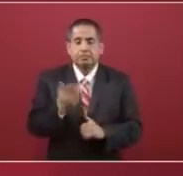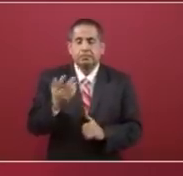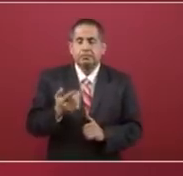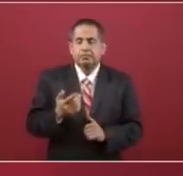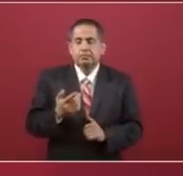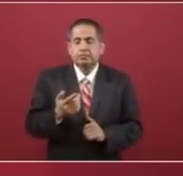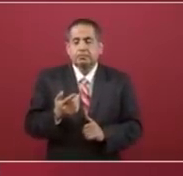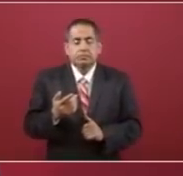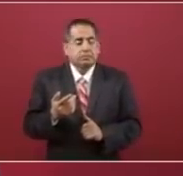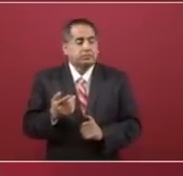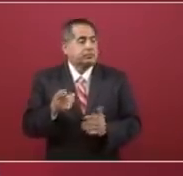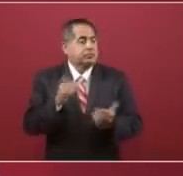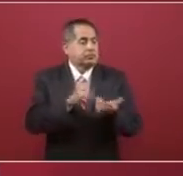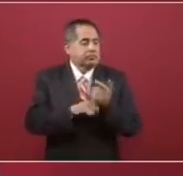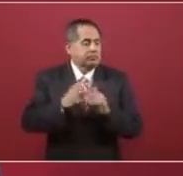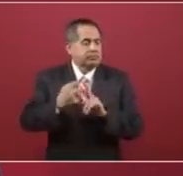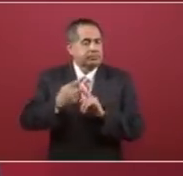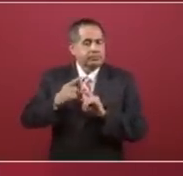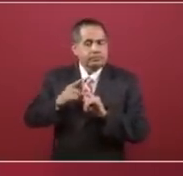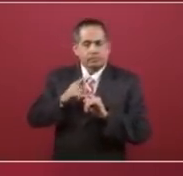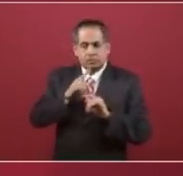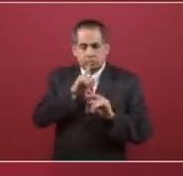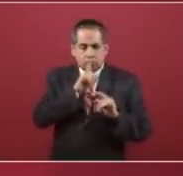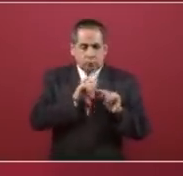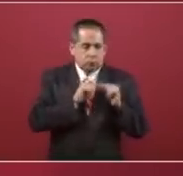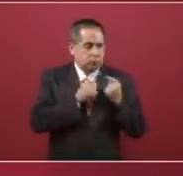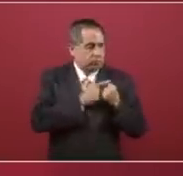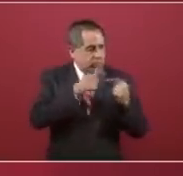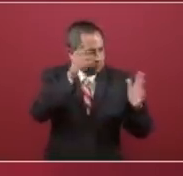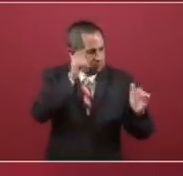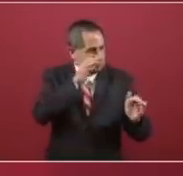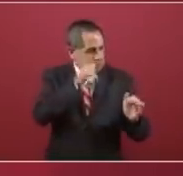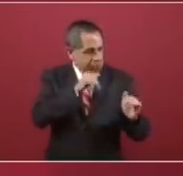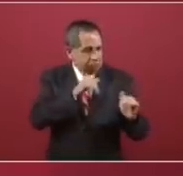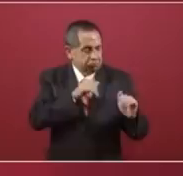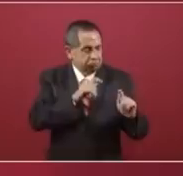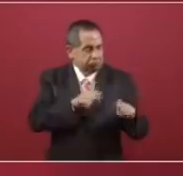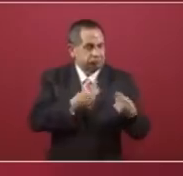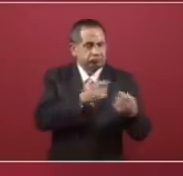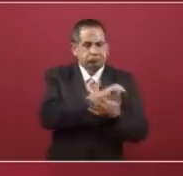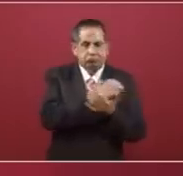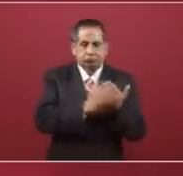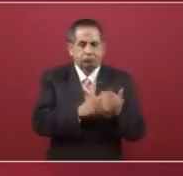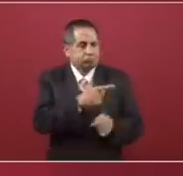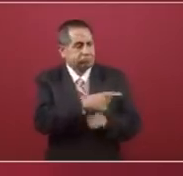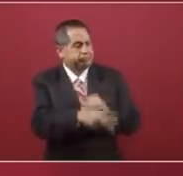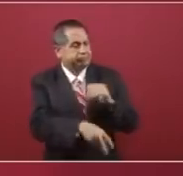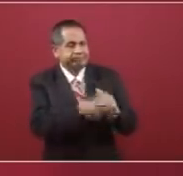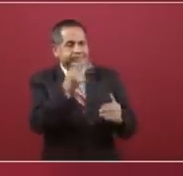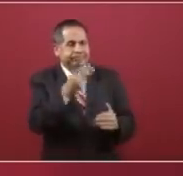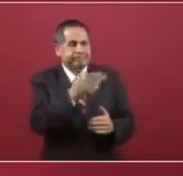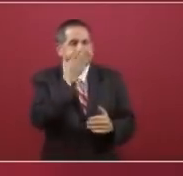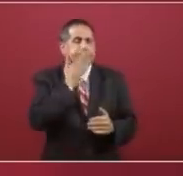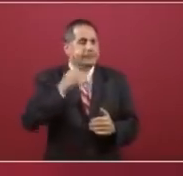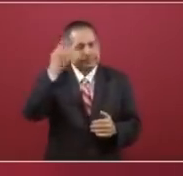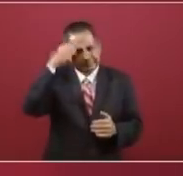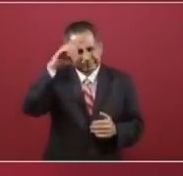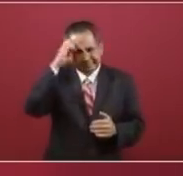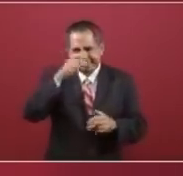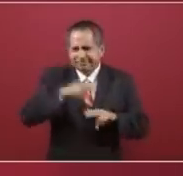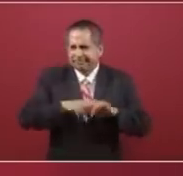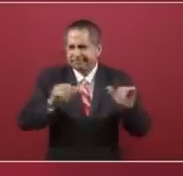ya estaban apalabrados para entregar el contrato a quienes ni siquiera tenían experiencia.